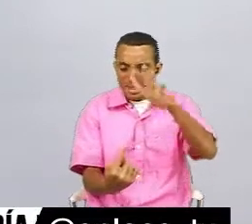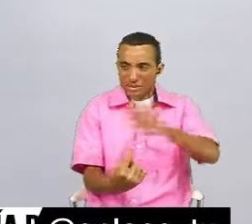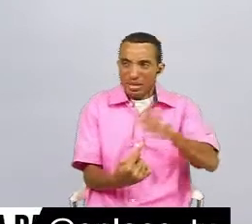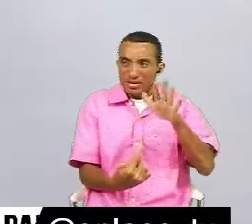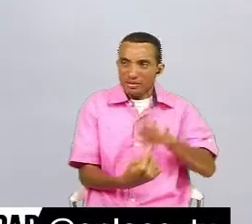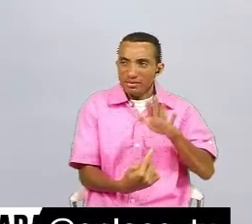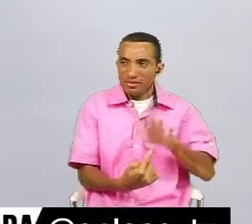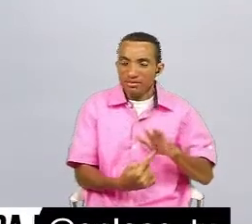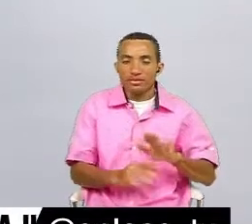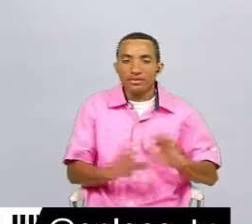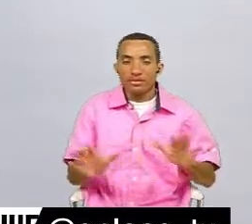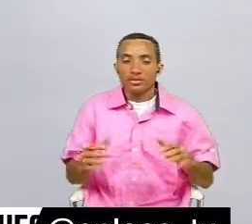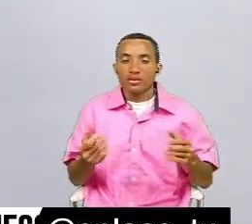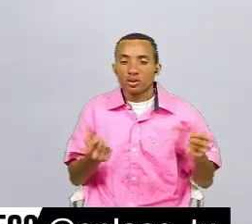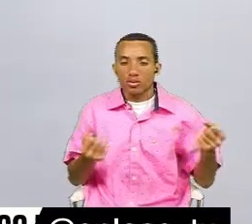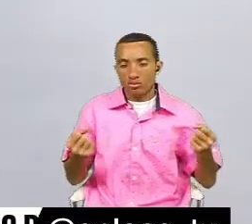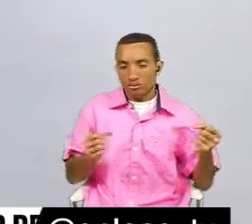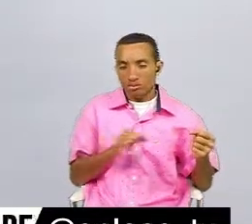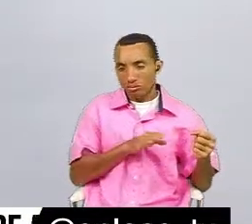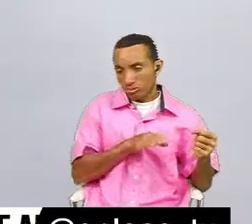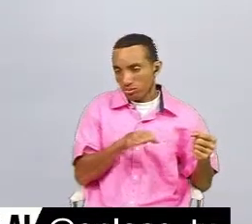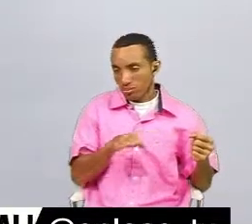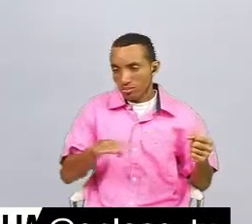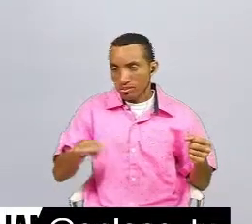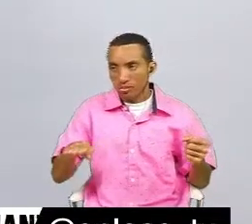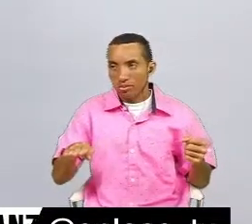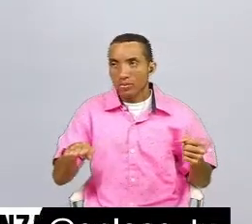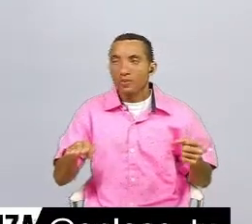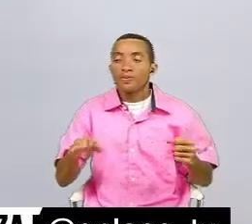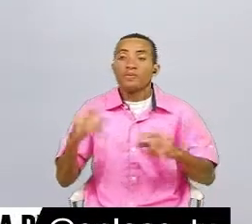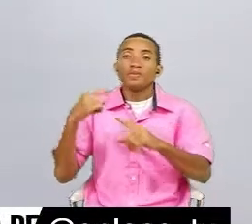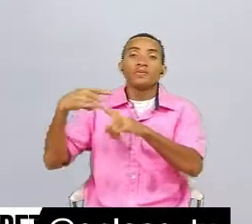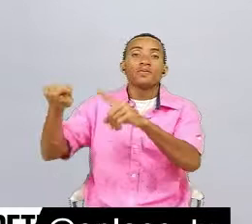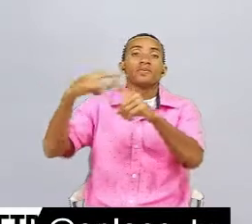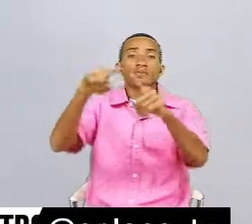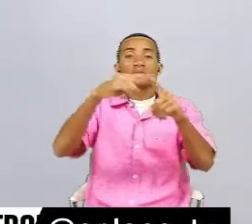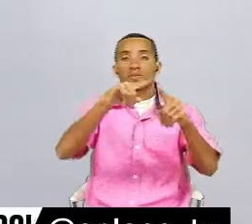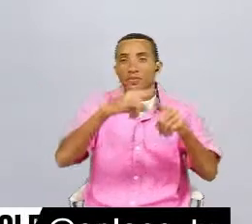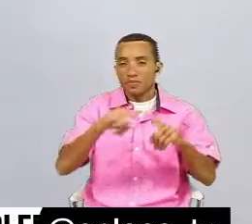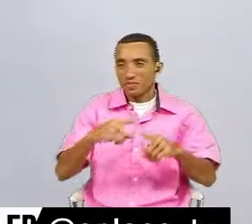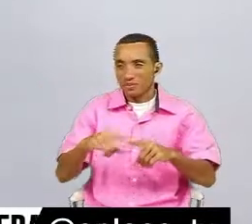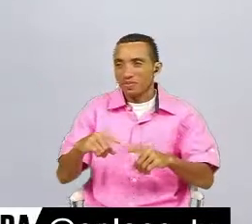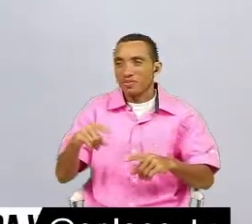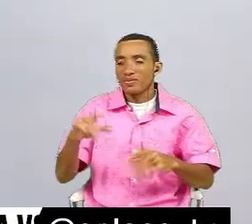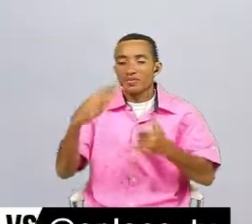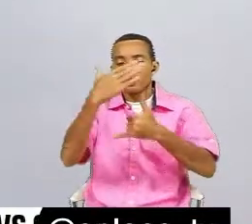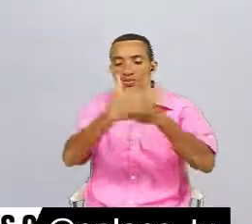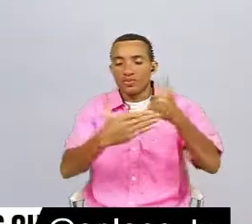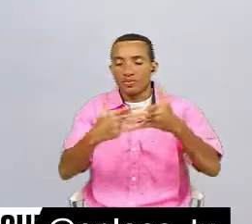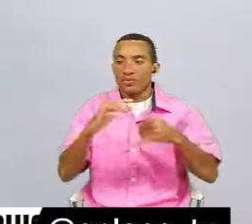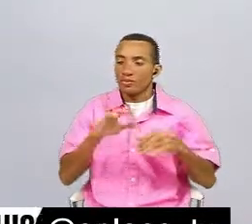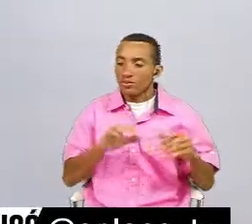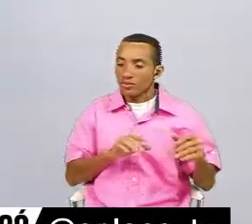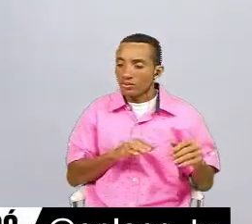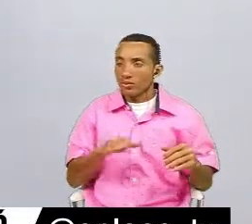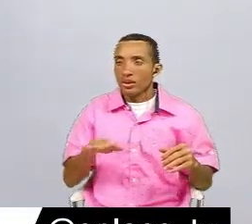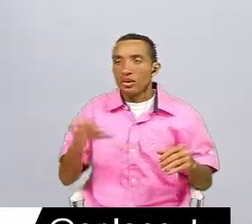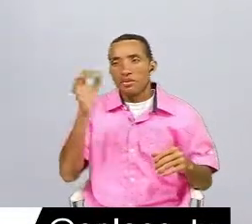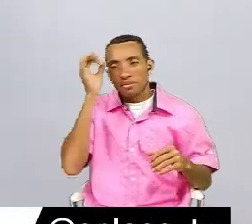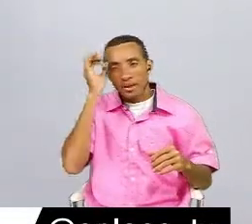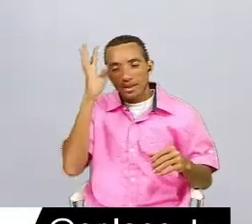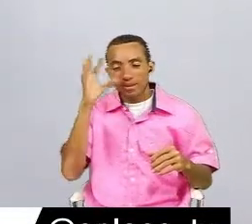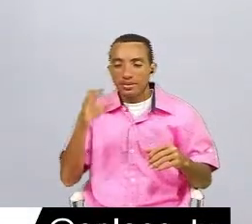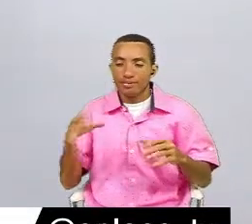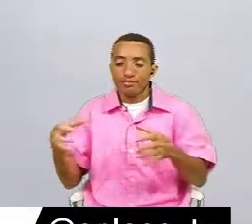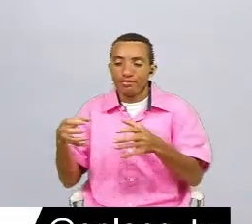donde se parquean los buses que vienen de diferentes partes del país. Y parece que hay una confrontación